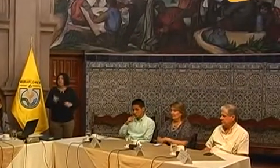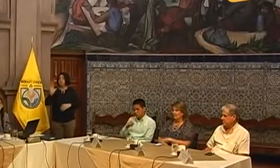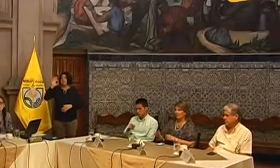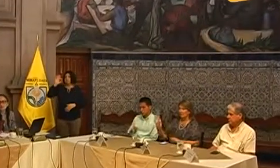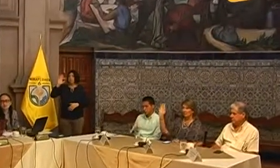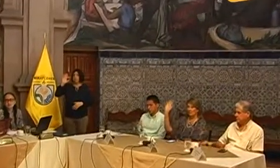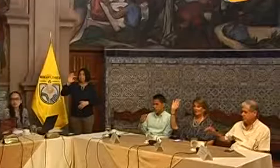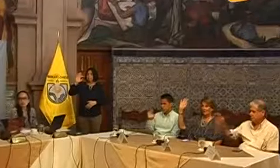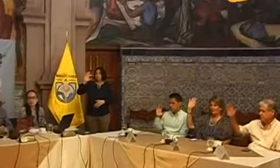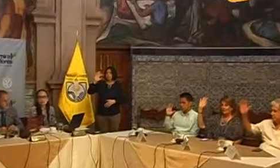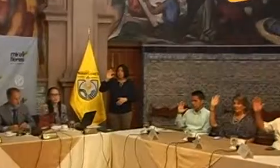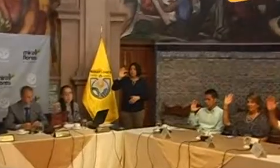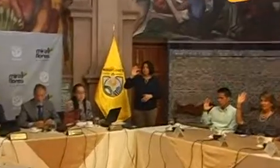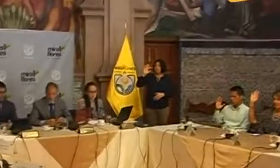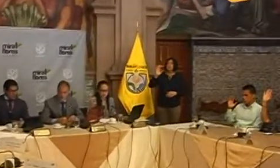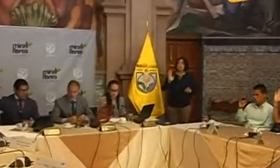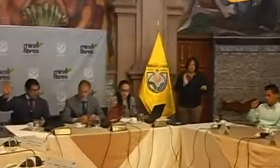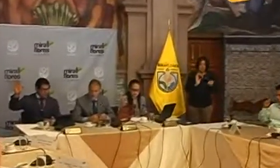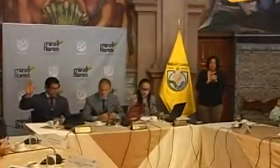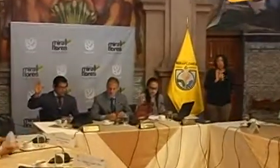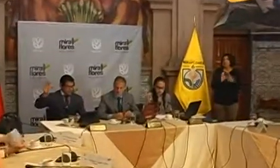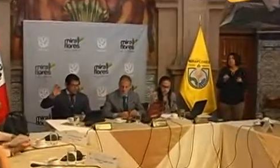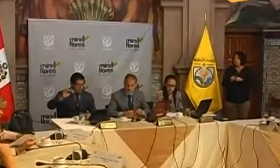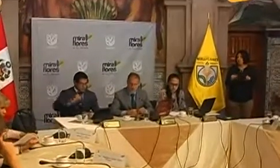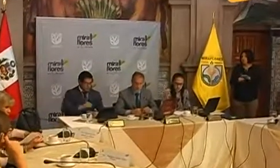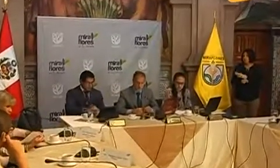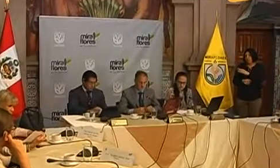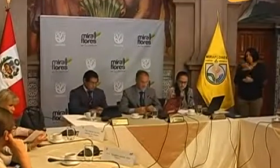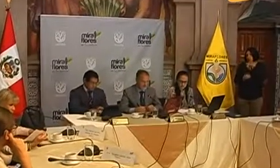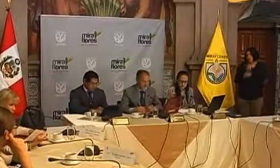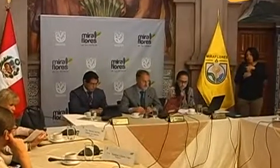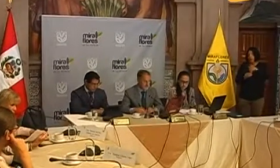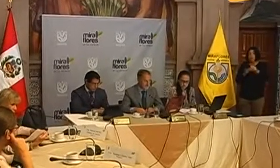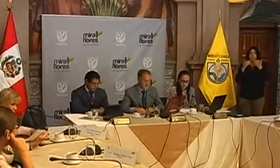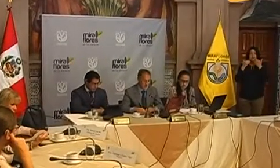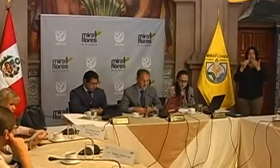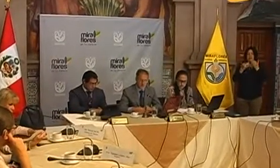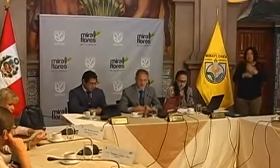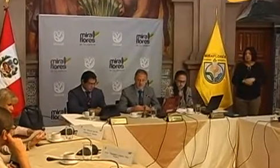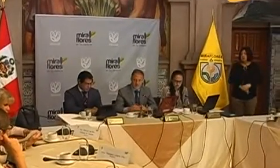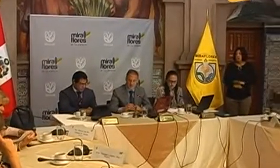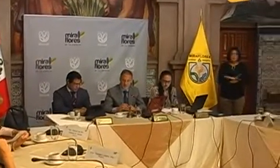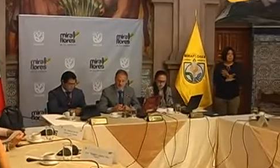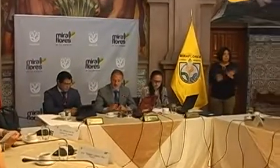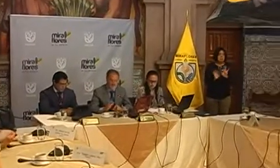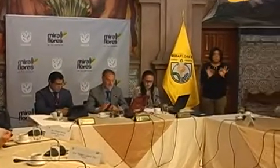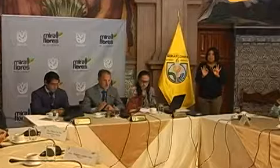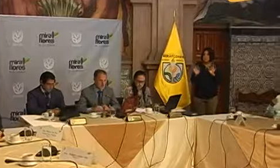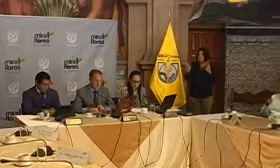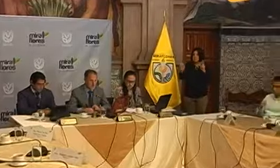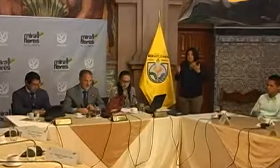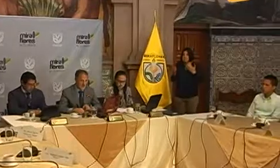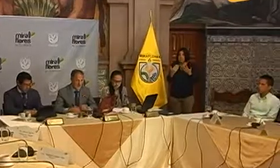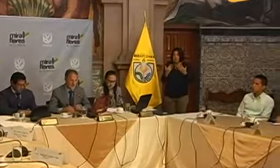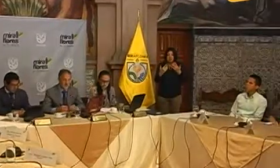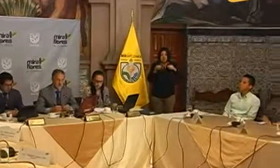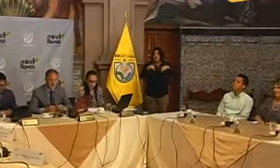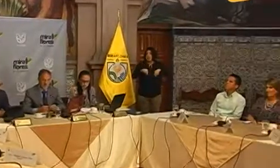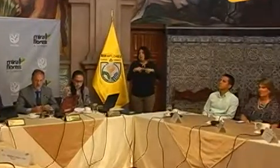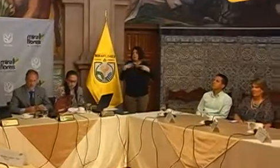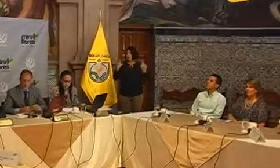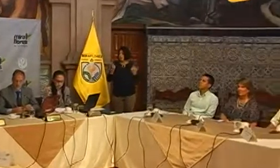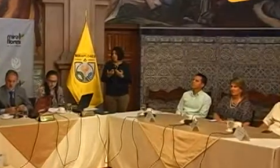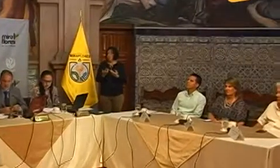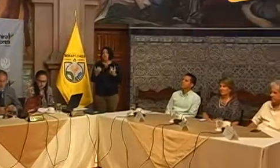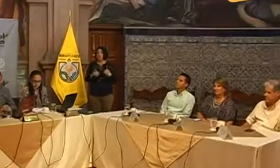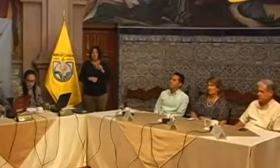de conformidad. Se aprueba también por unanimidad de votos. Muchísimas gracias. No tenemos más temas que tratar en esta sesión ordinaria